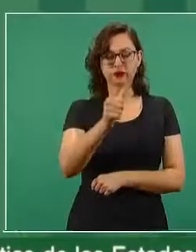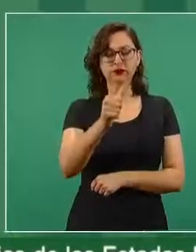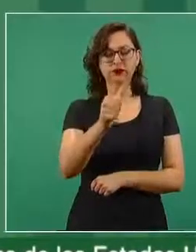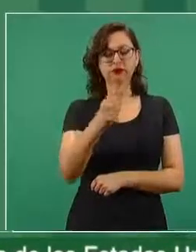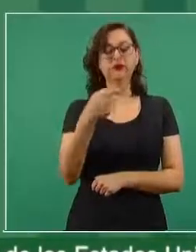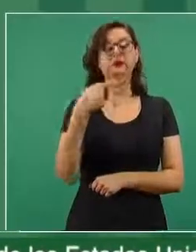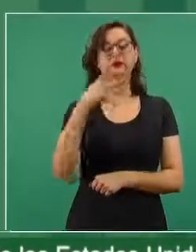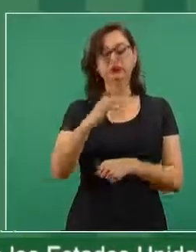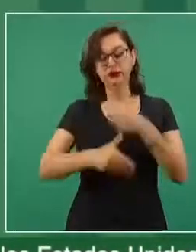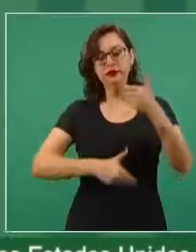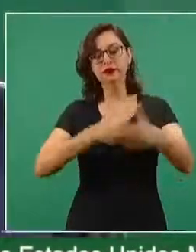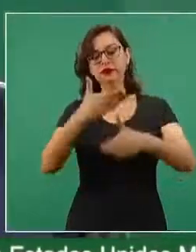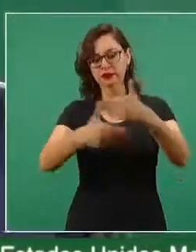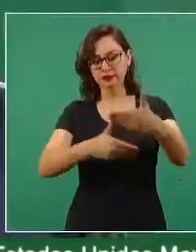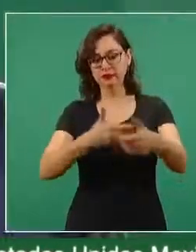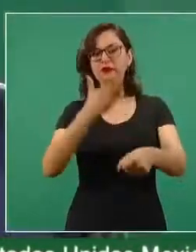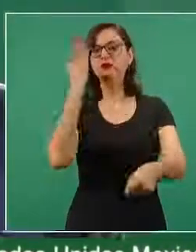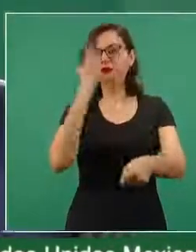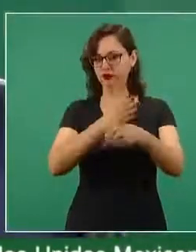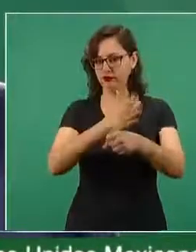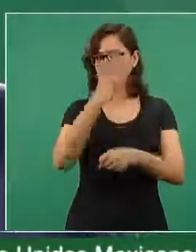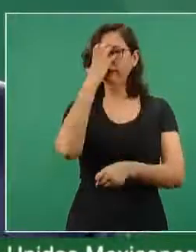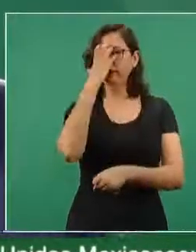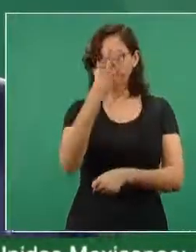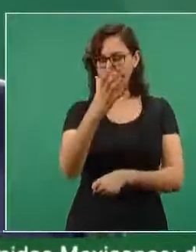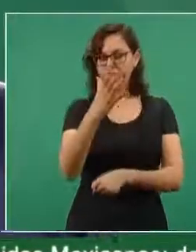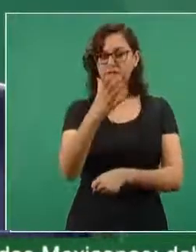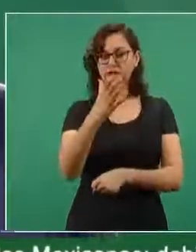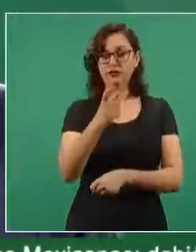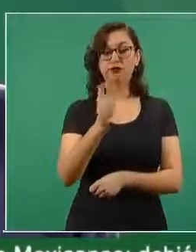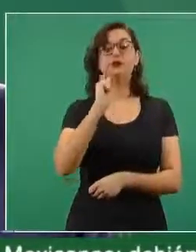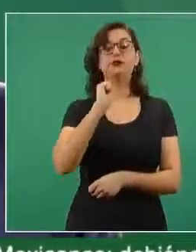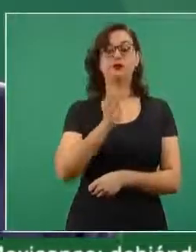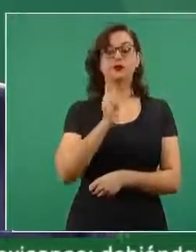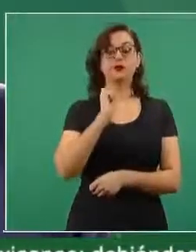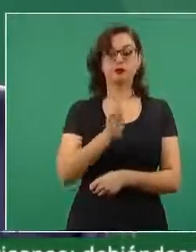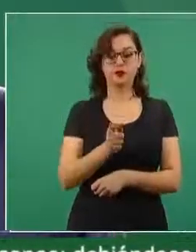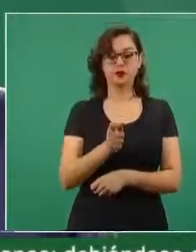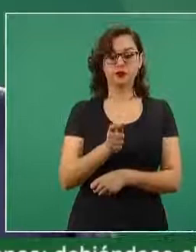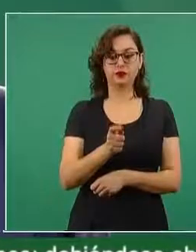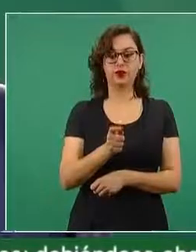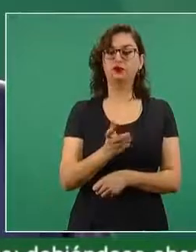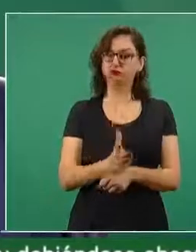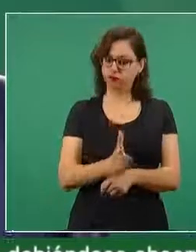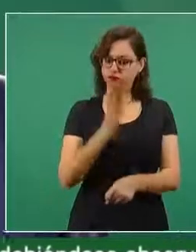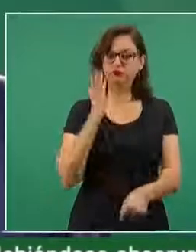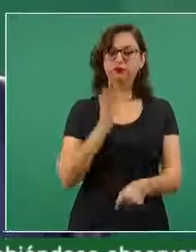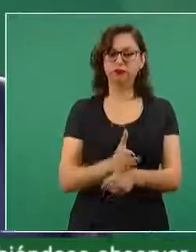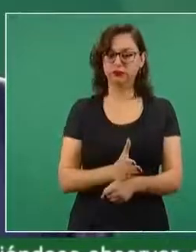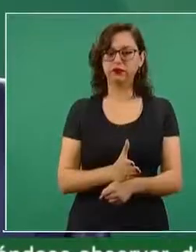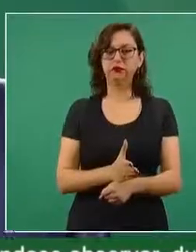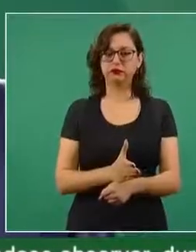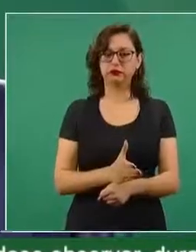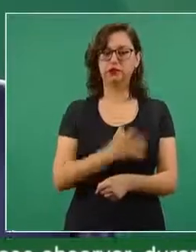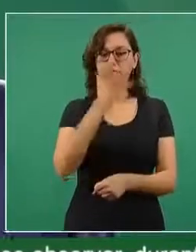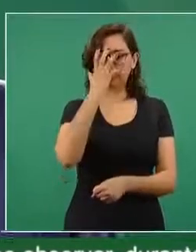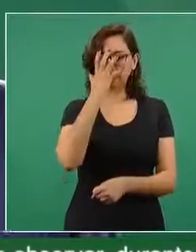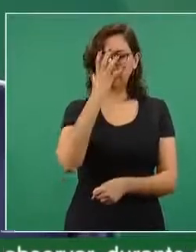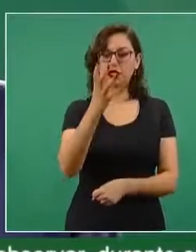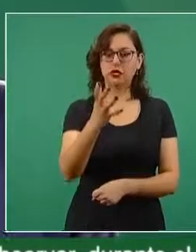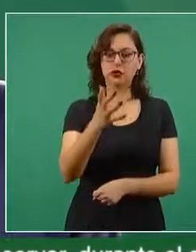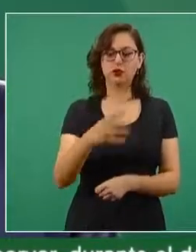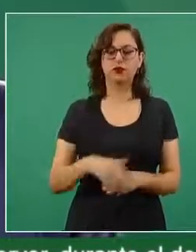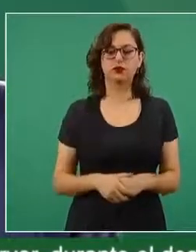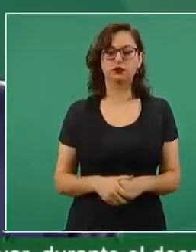no va a quedar impune. Es decir, se va a castigar a los responsables.